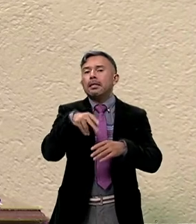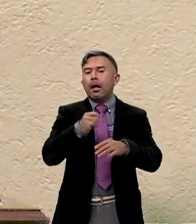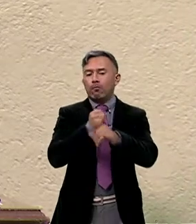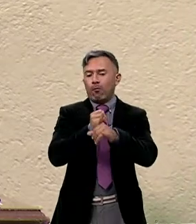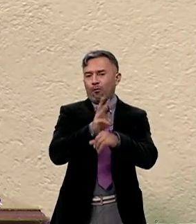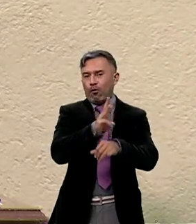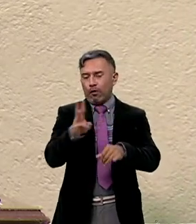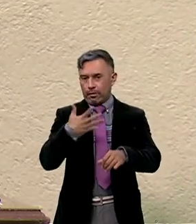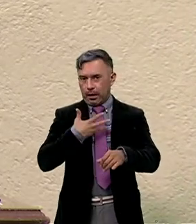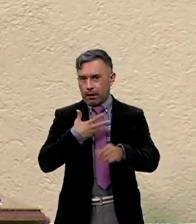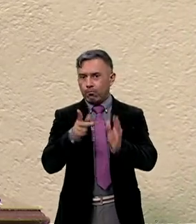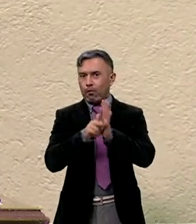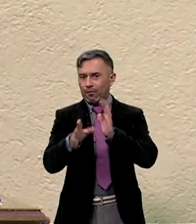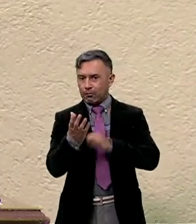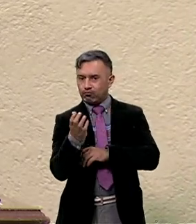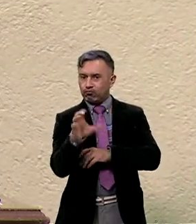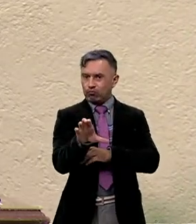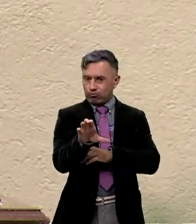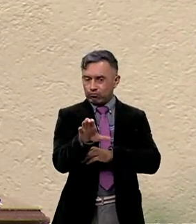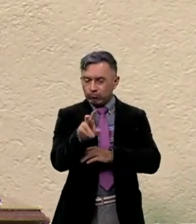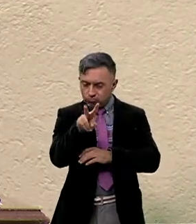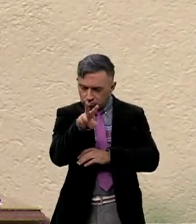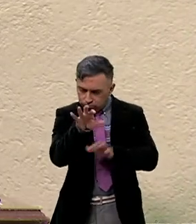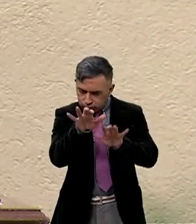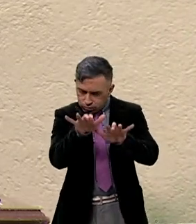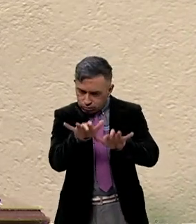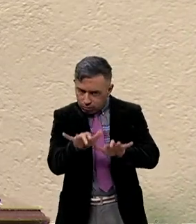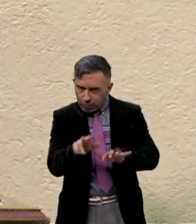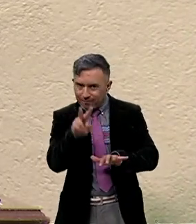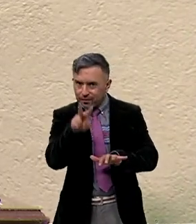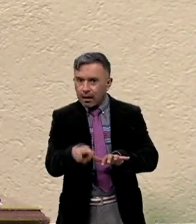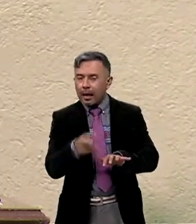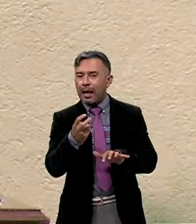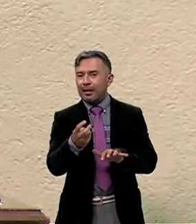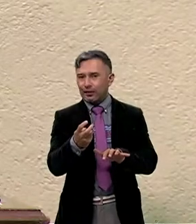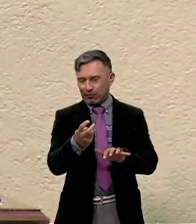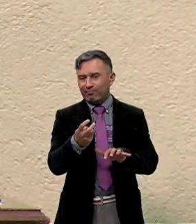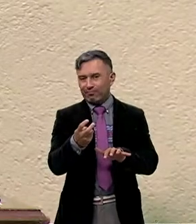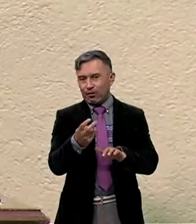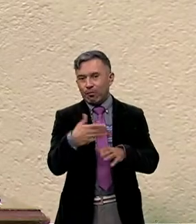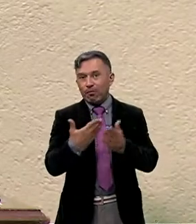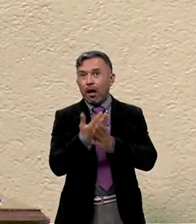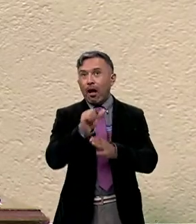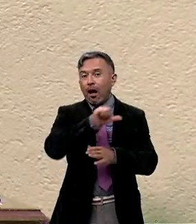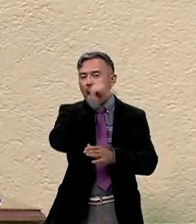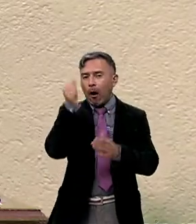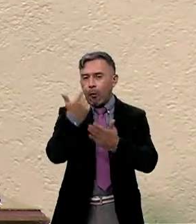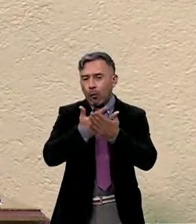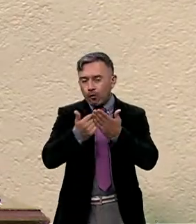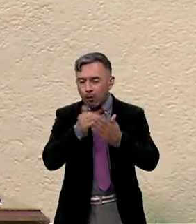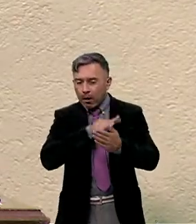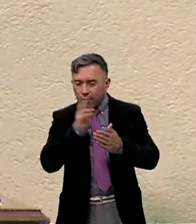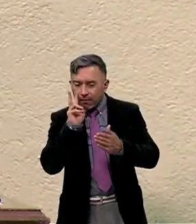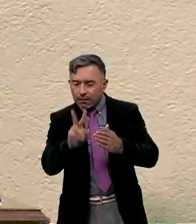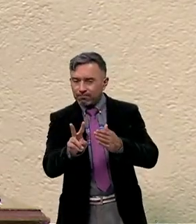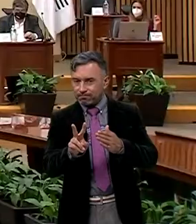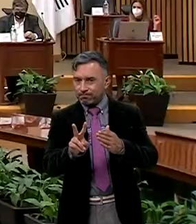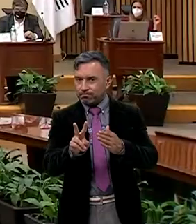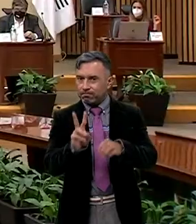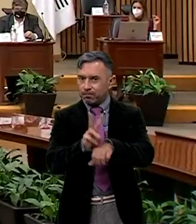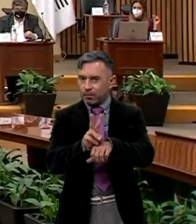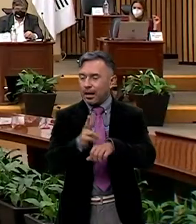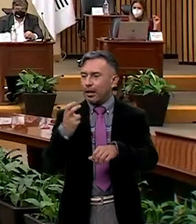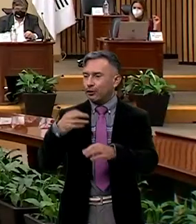través del cual se ha podido dar seguimiento a esta importante actividad es cuánto señor consejero presidente muchas